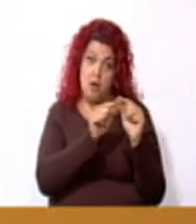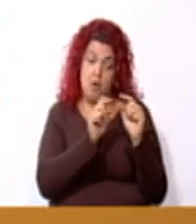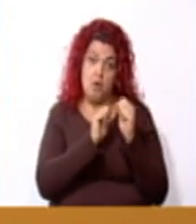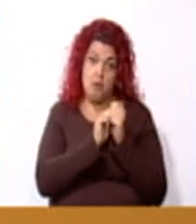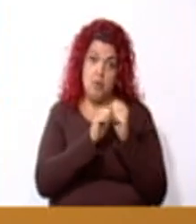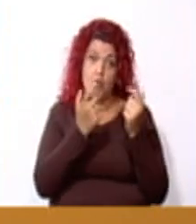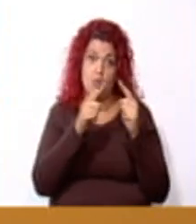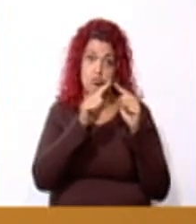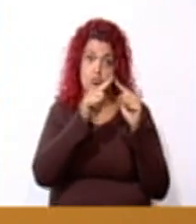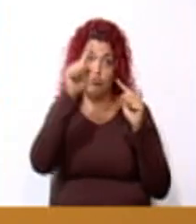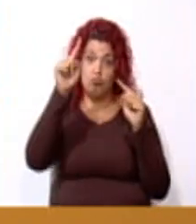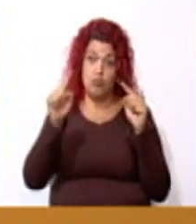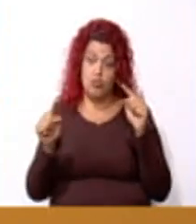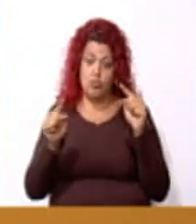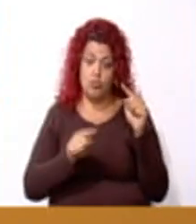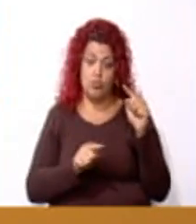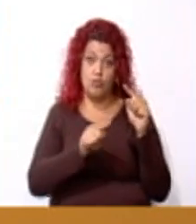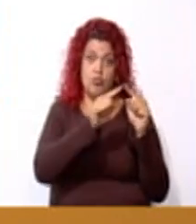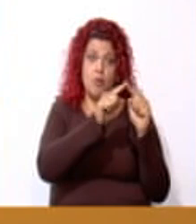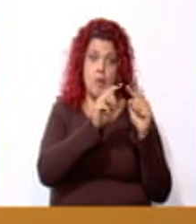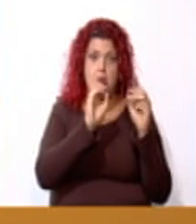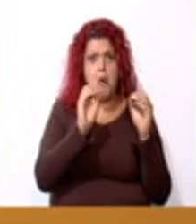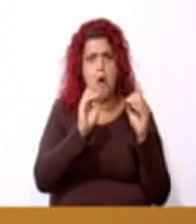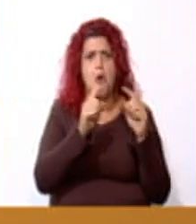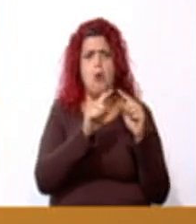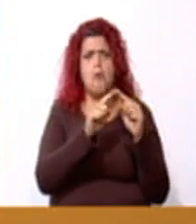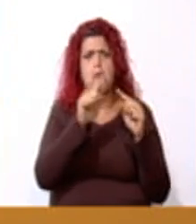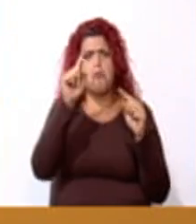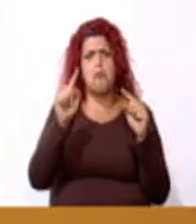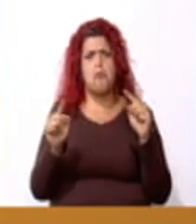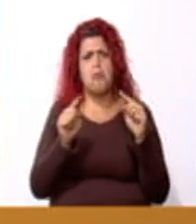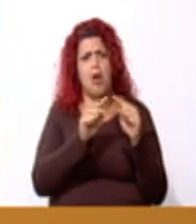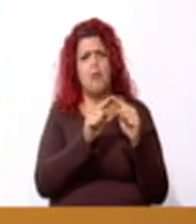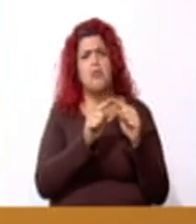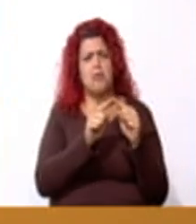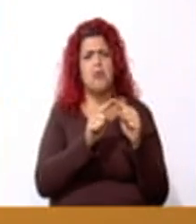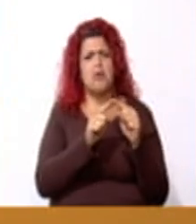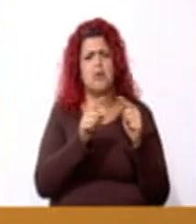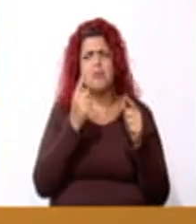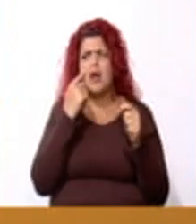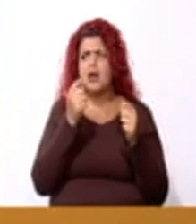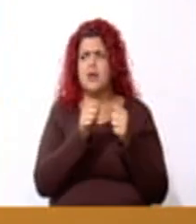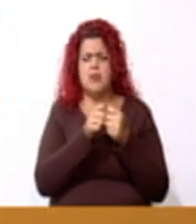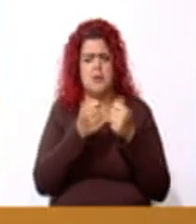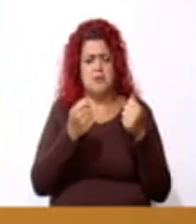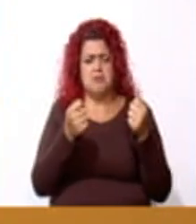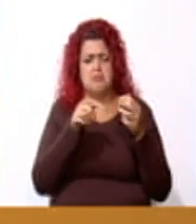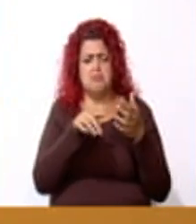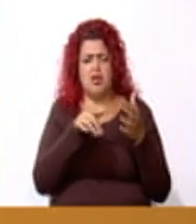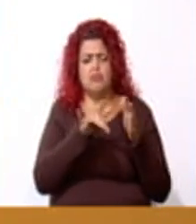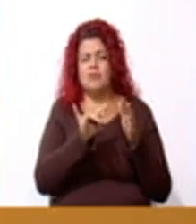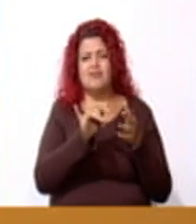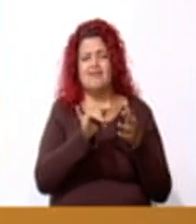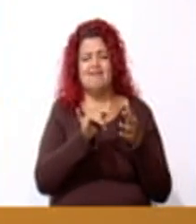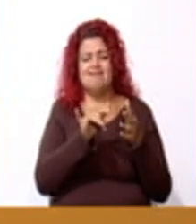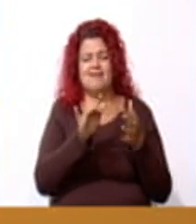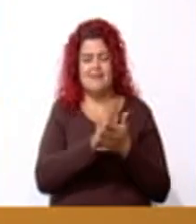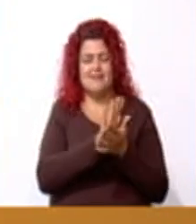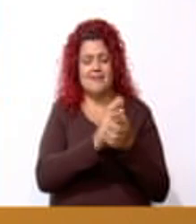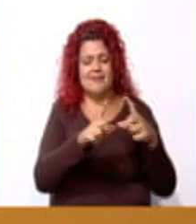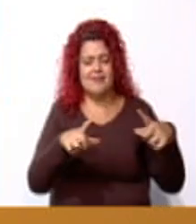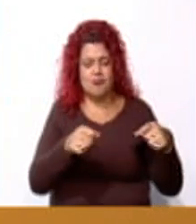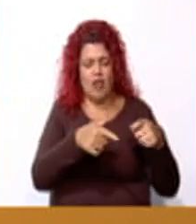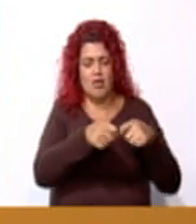Un rombo, o puede ser un triángulo. Entonces, utilicen el geoplano y van a trazar esas figuras usando las